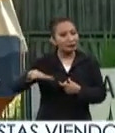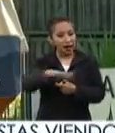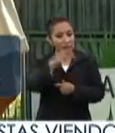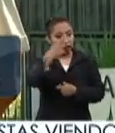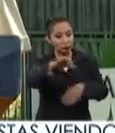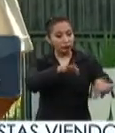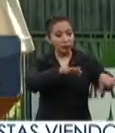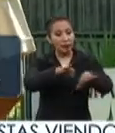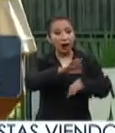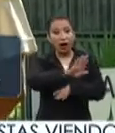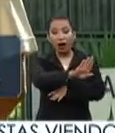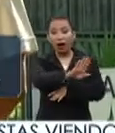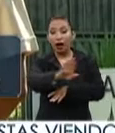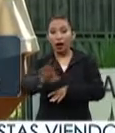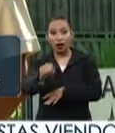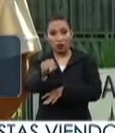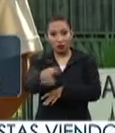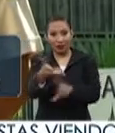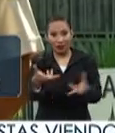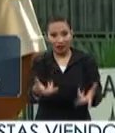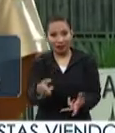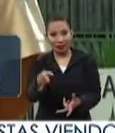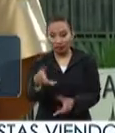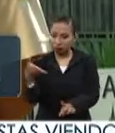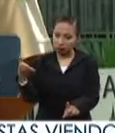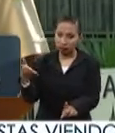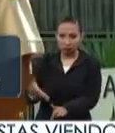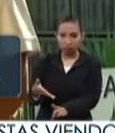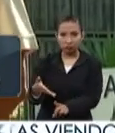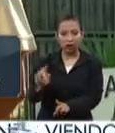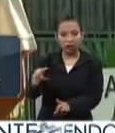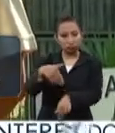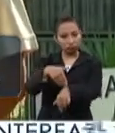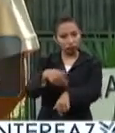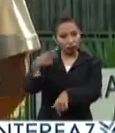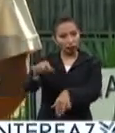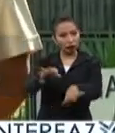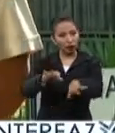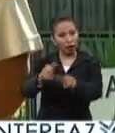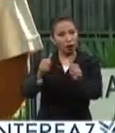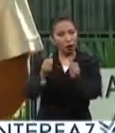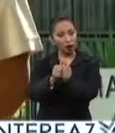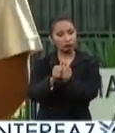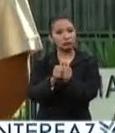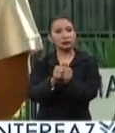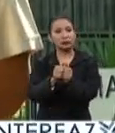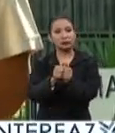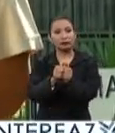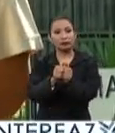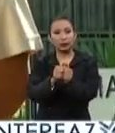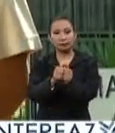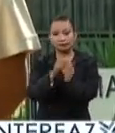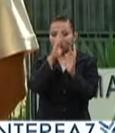en el desempeño de sus funciones se dediquen a cumplir sus funciones con apego a